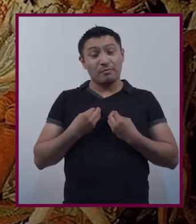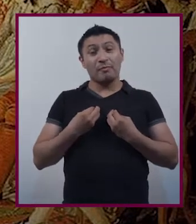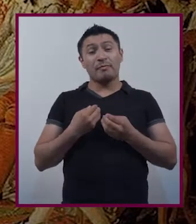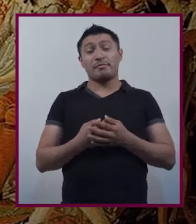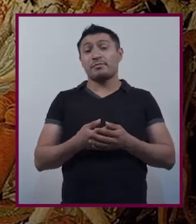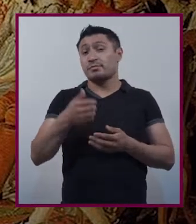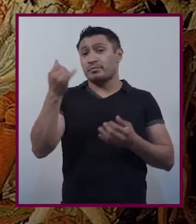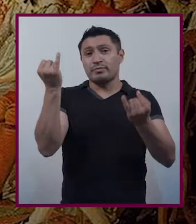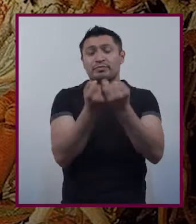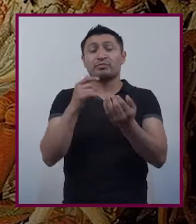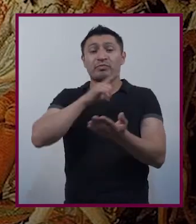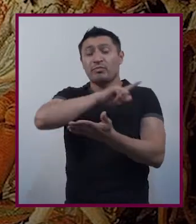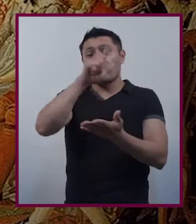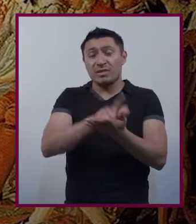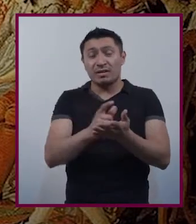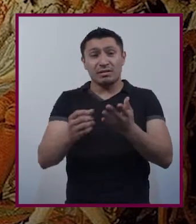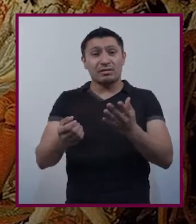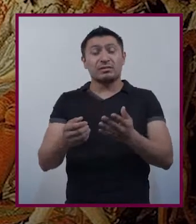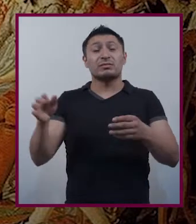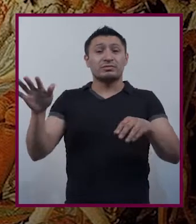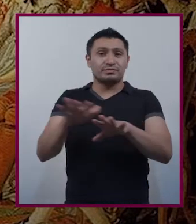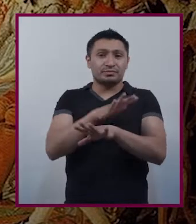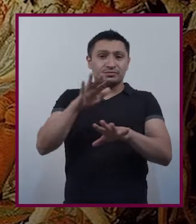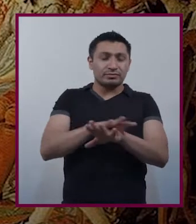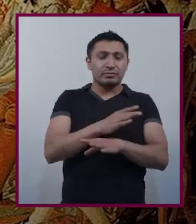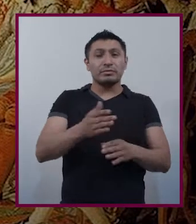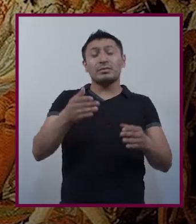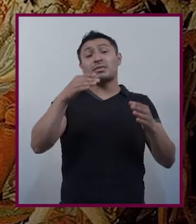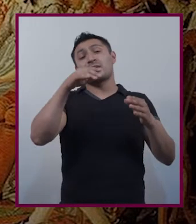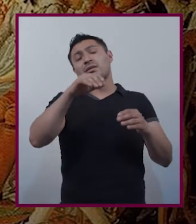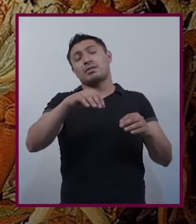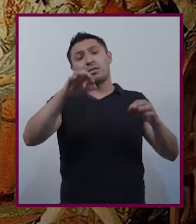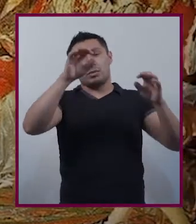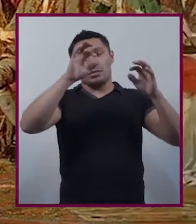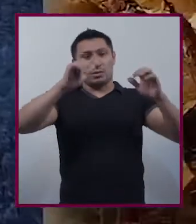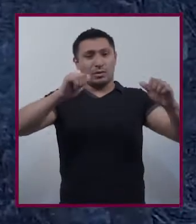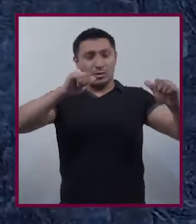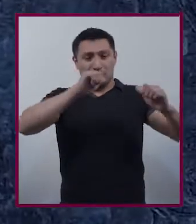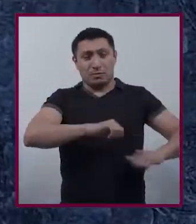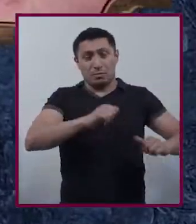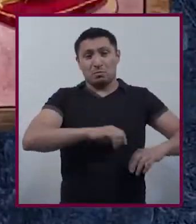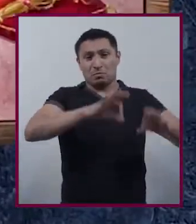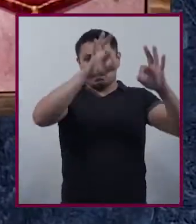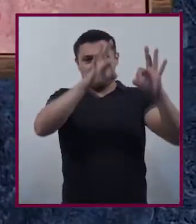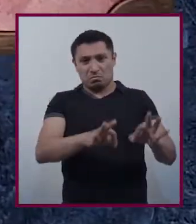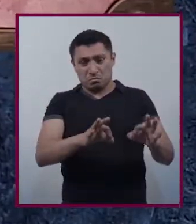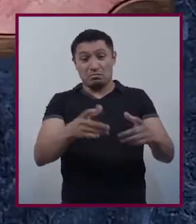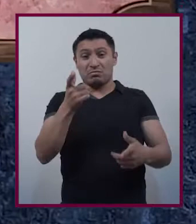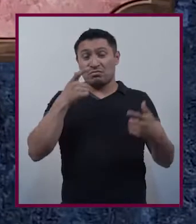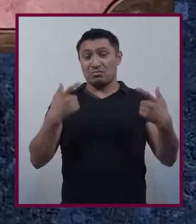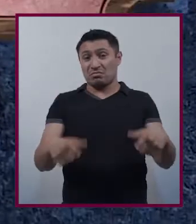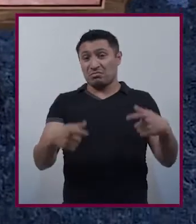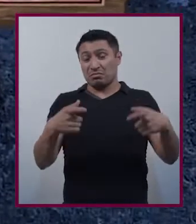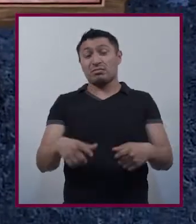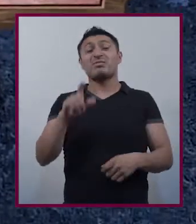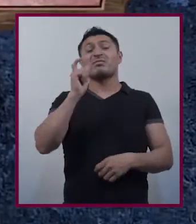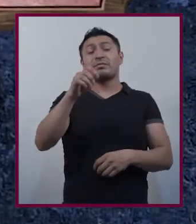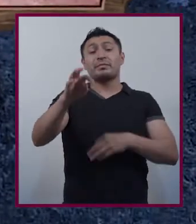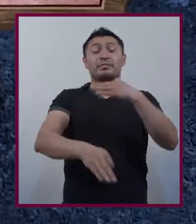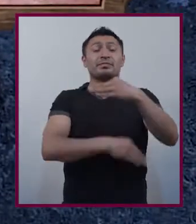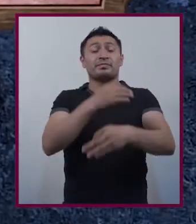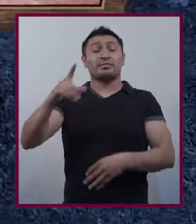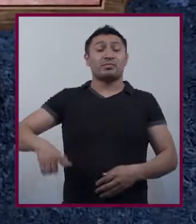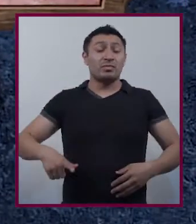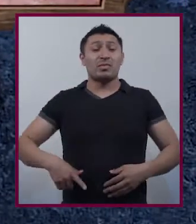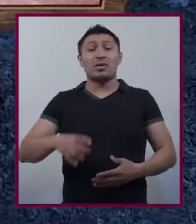de reformas modernizadoras basadas, por un lado, en el absolutismo monárquico, que concebía que todo el poder debía